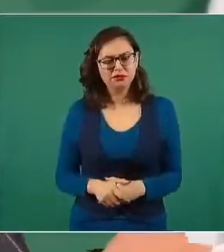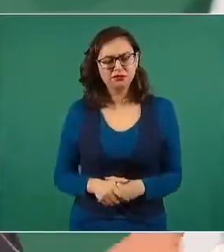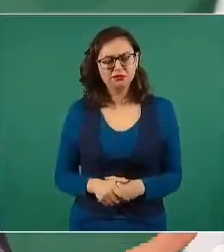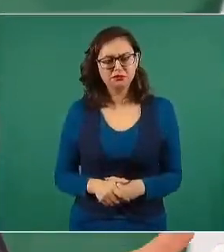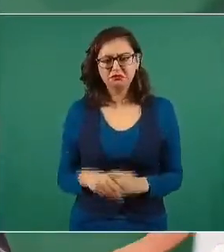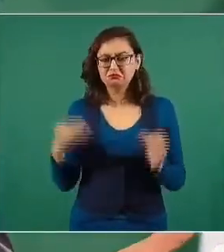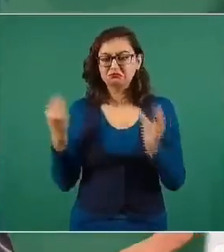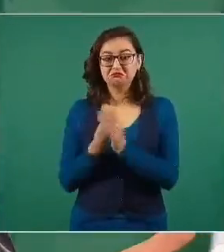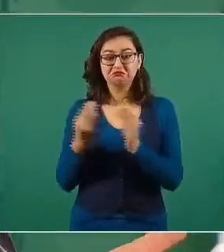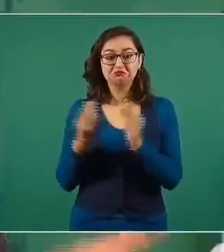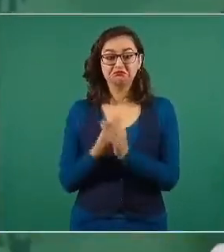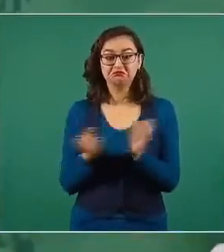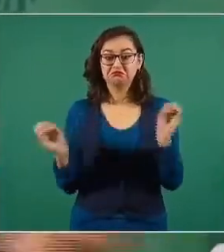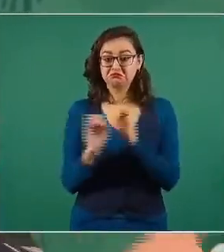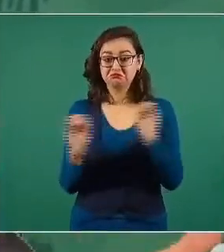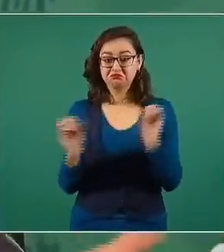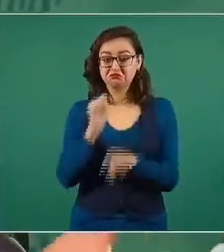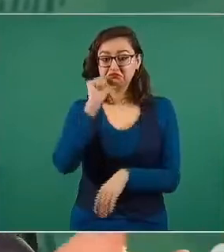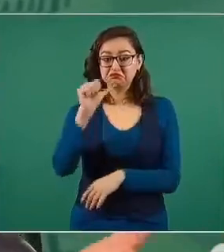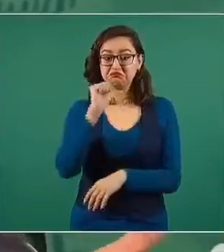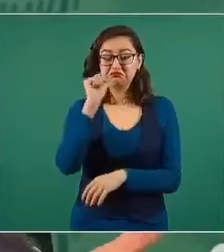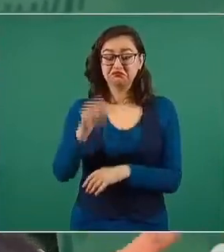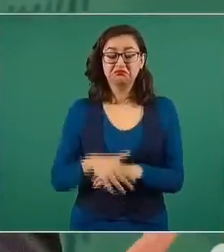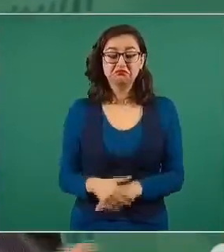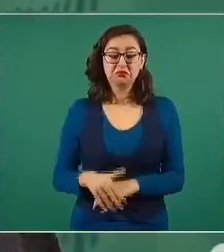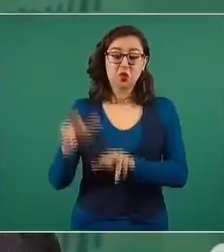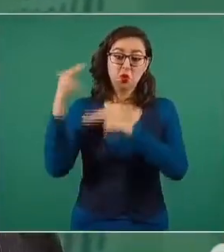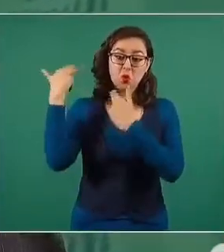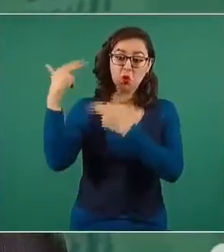y no hay clases y está en huelga.